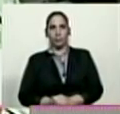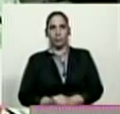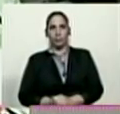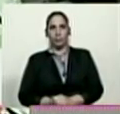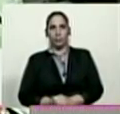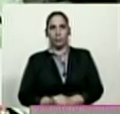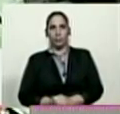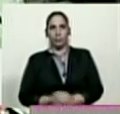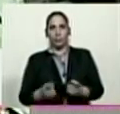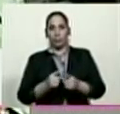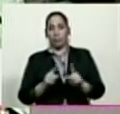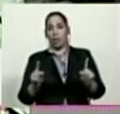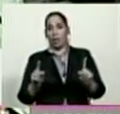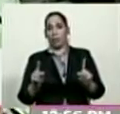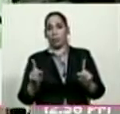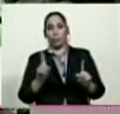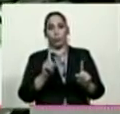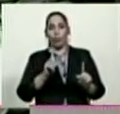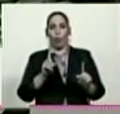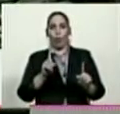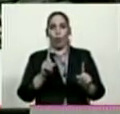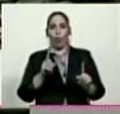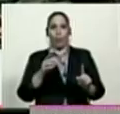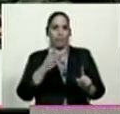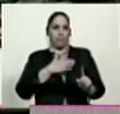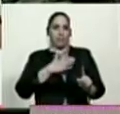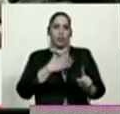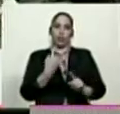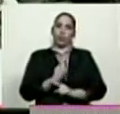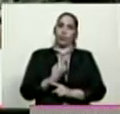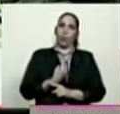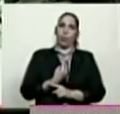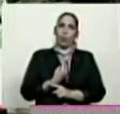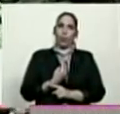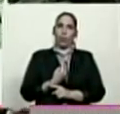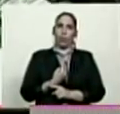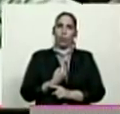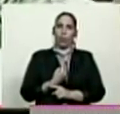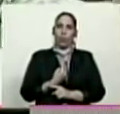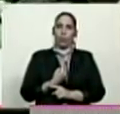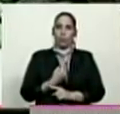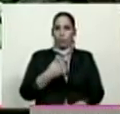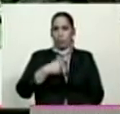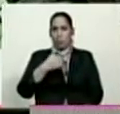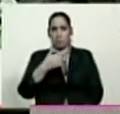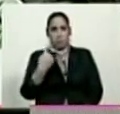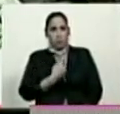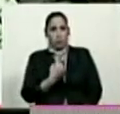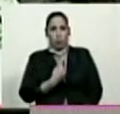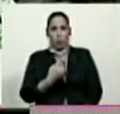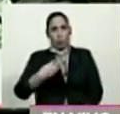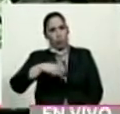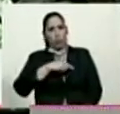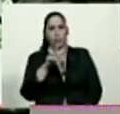Pero ya no queda de mí, o mejor dicho, ya no queda de mi parte, de nuestra parte, ya no